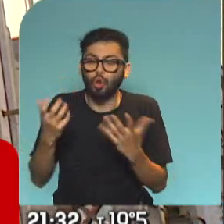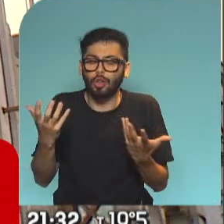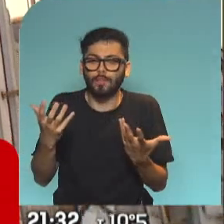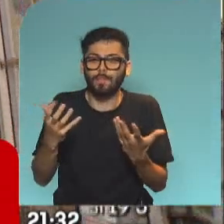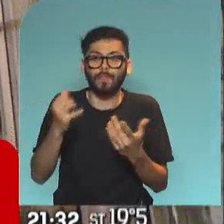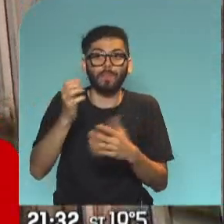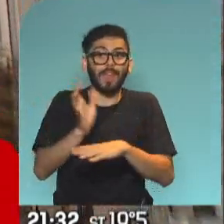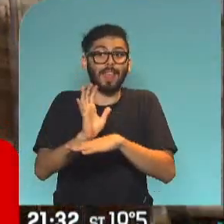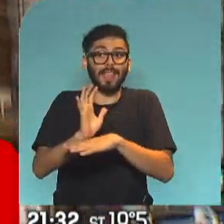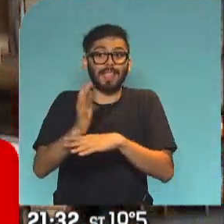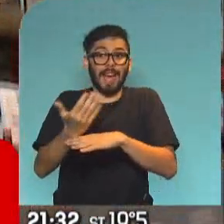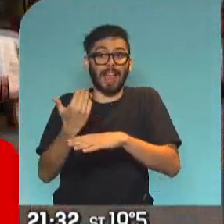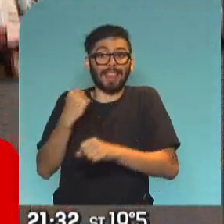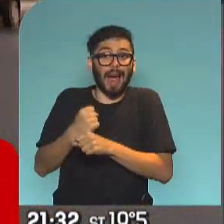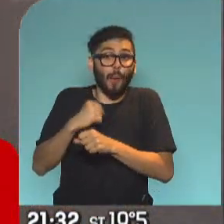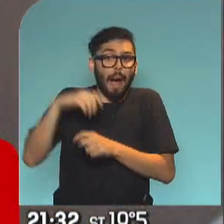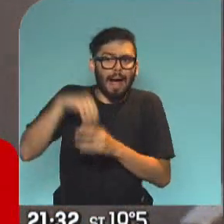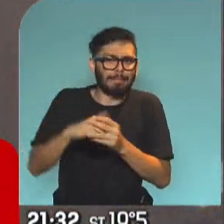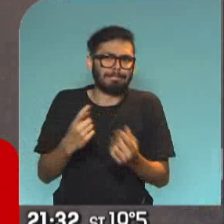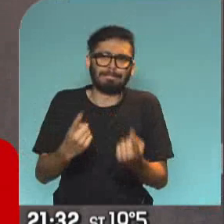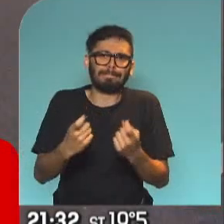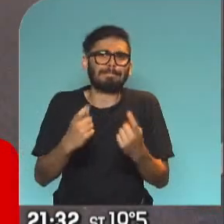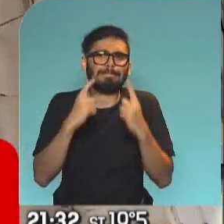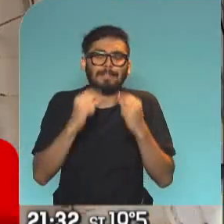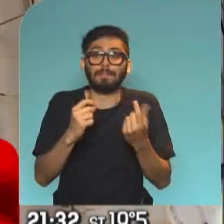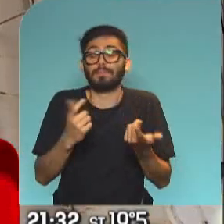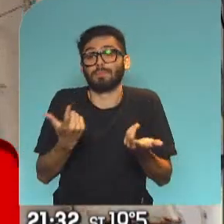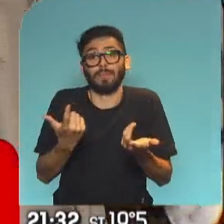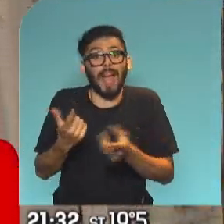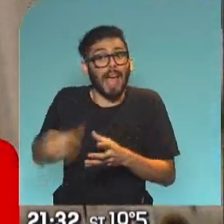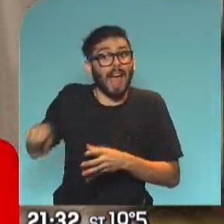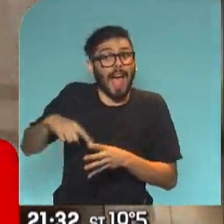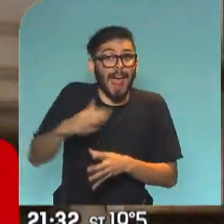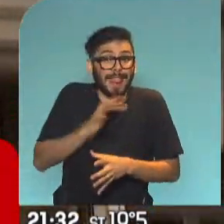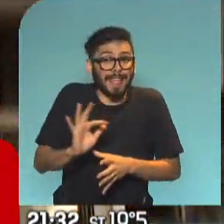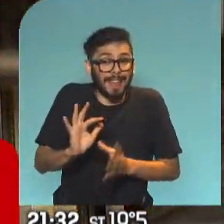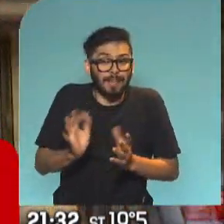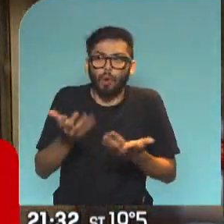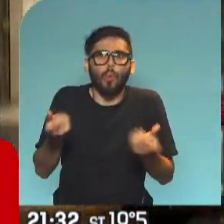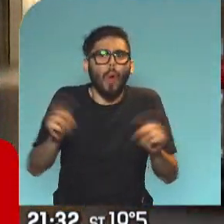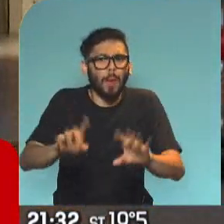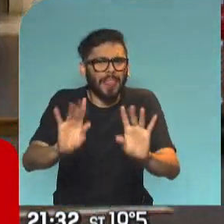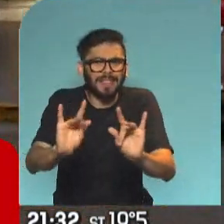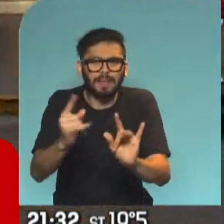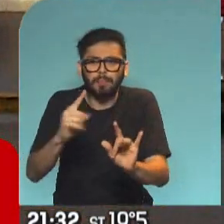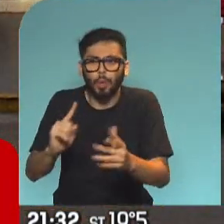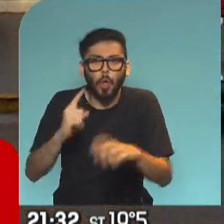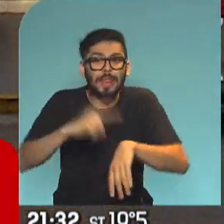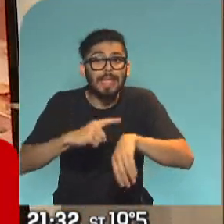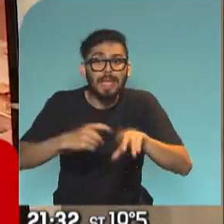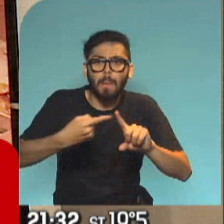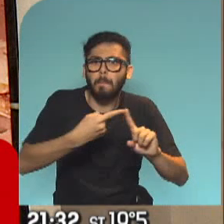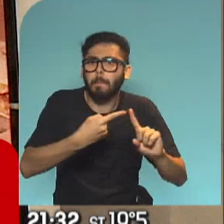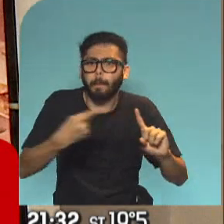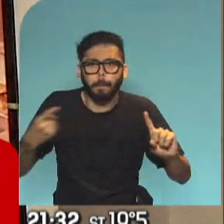cuenta, claro, lo difícil que era el retorno de la actividad, pero lo difícil que fue en todo este tiempo para tantas